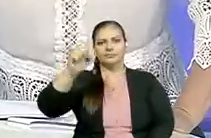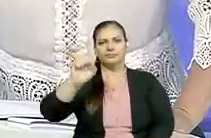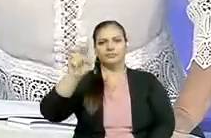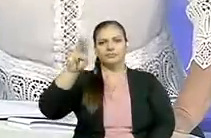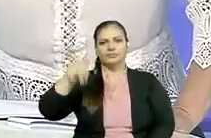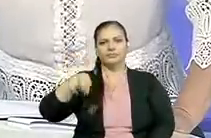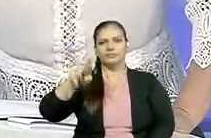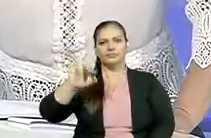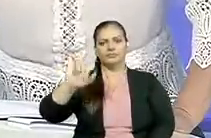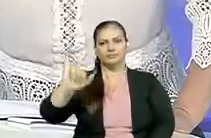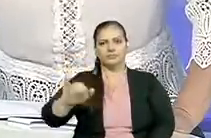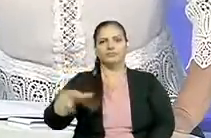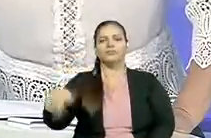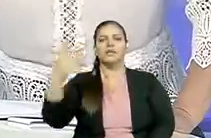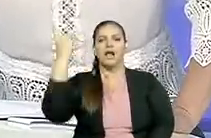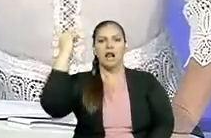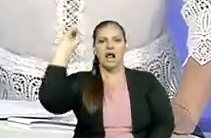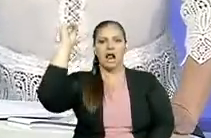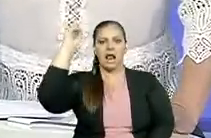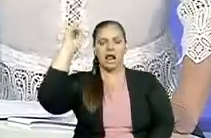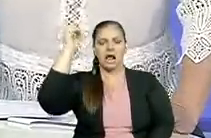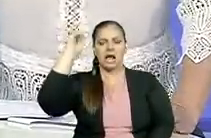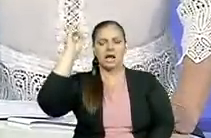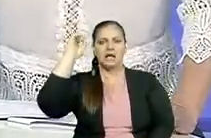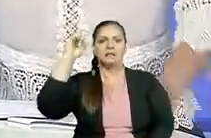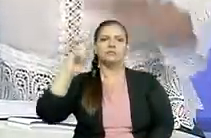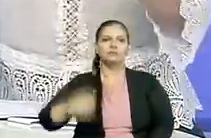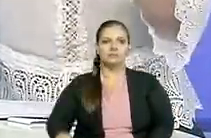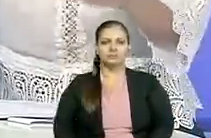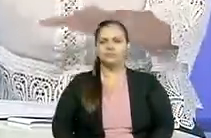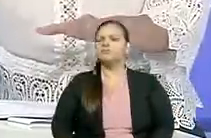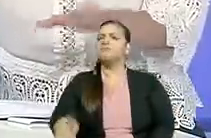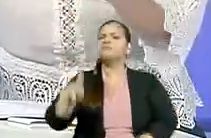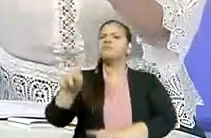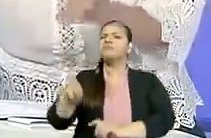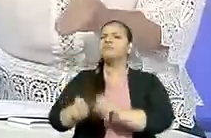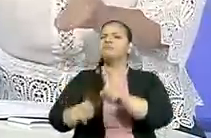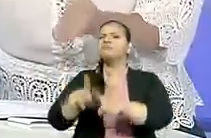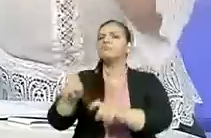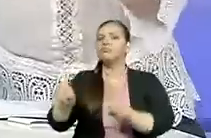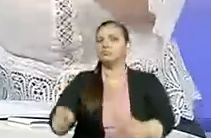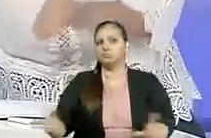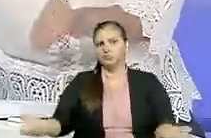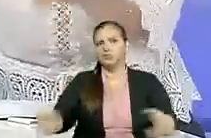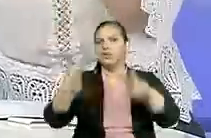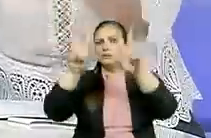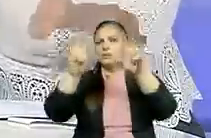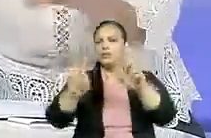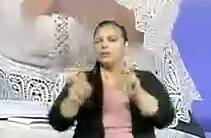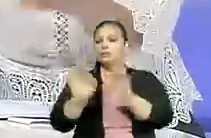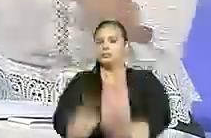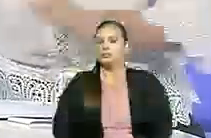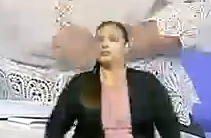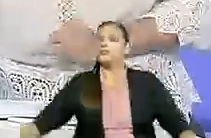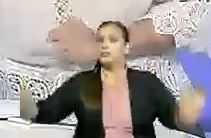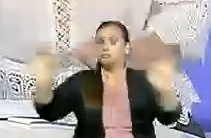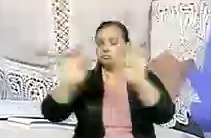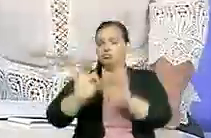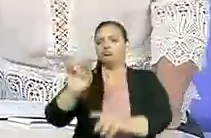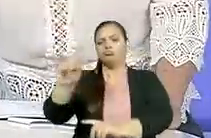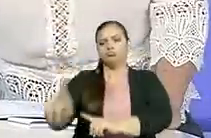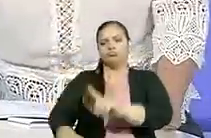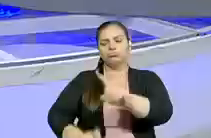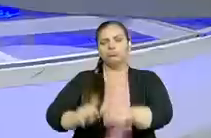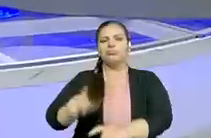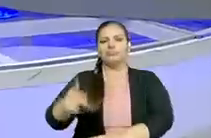el abogado Henry Cucalón, asambleísta por la Alianza Partido Social Cristiano Madera de Guerrero, para abordar temas de